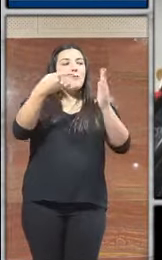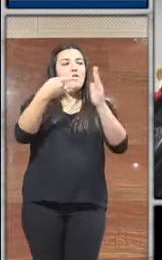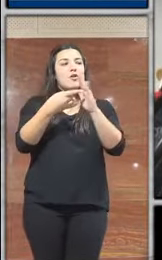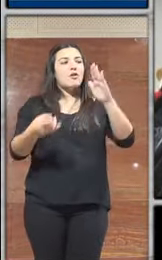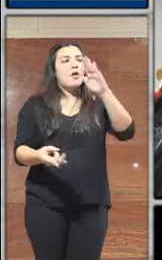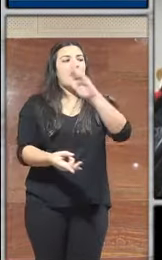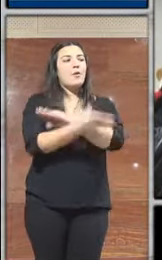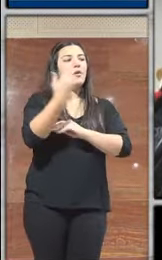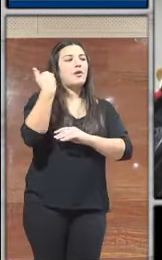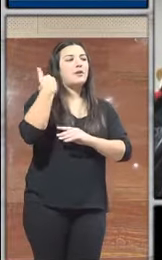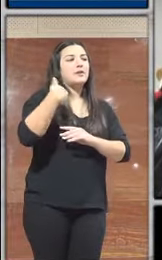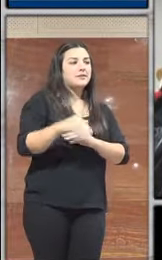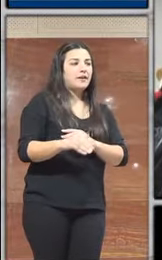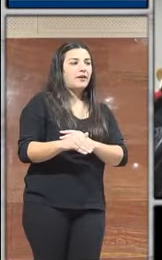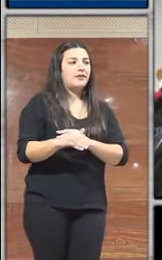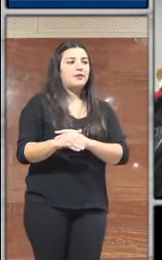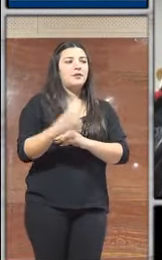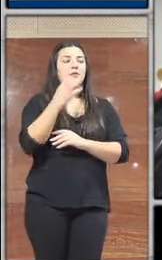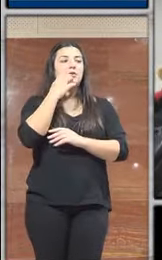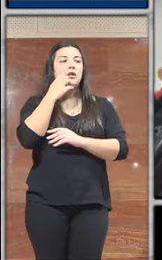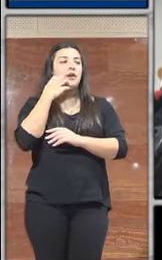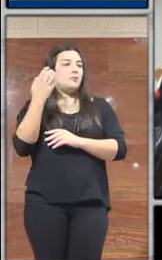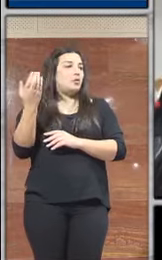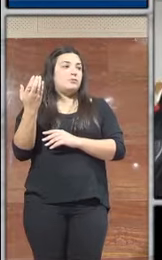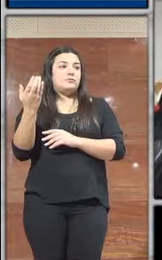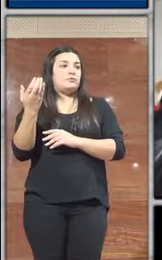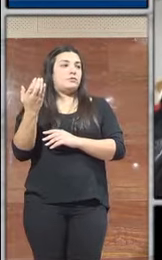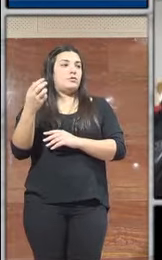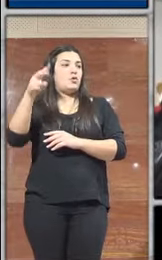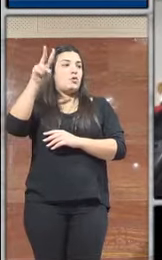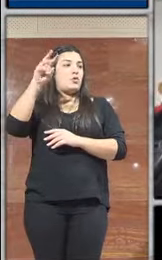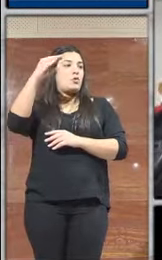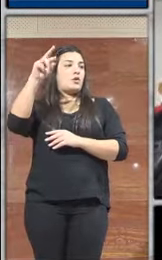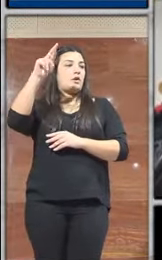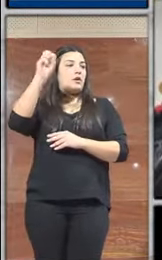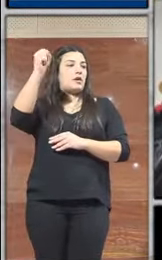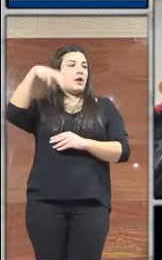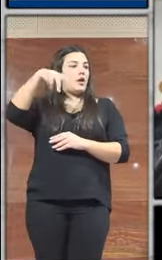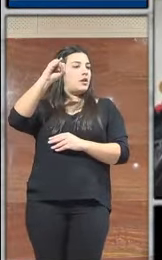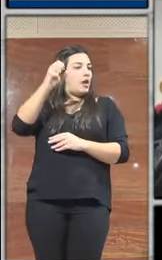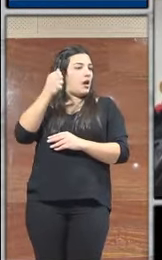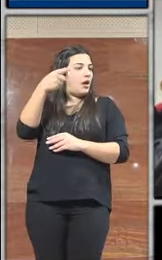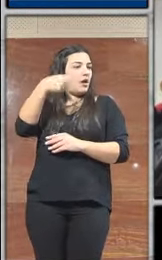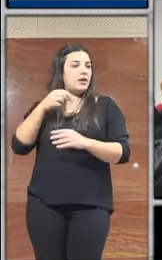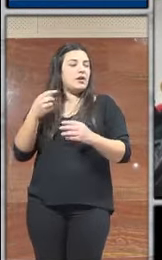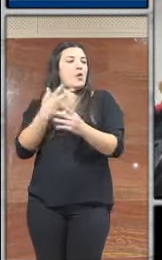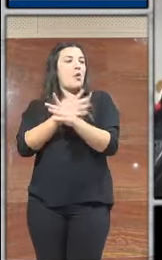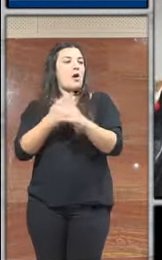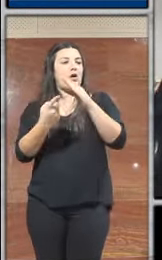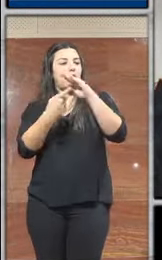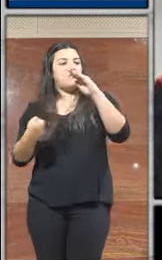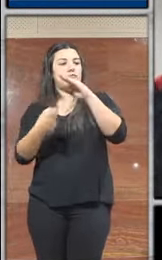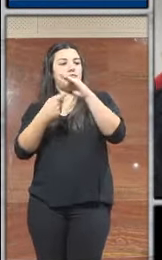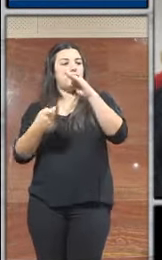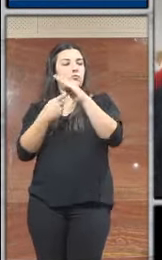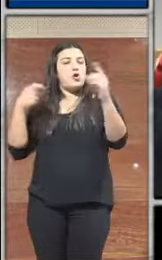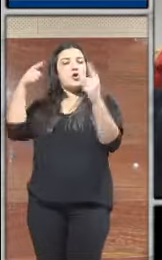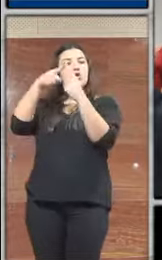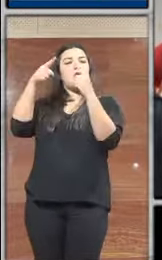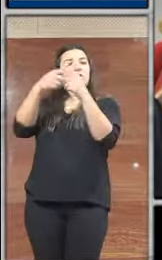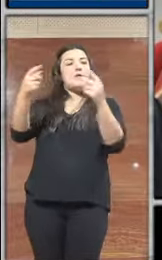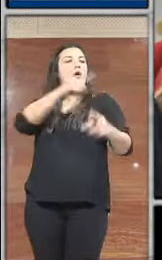ejemplo hay una clínica de rehabilitación en Ucrania que tiene puedes descargar allí varios juegos serios para hacer ejercicio o para tema